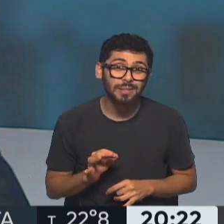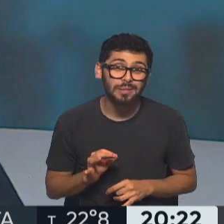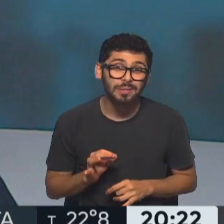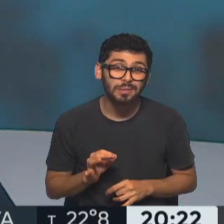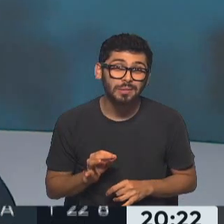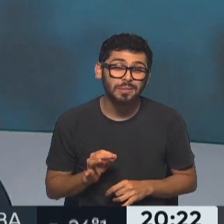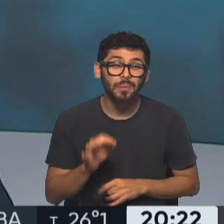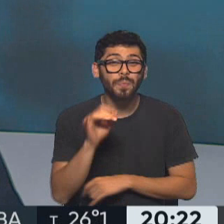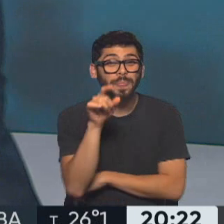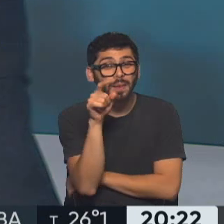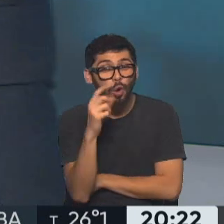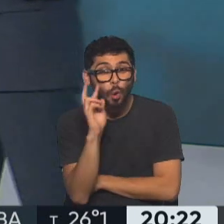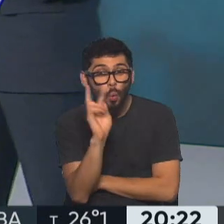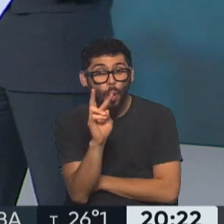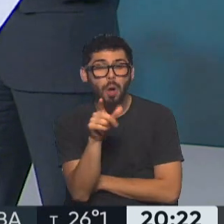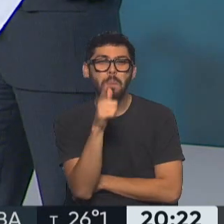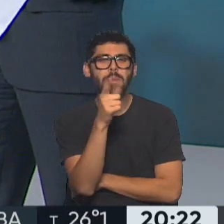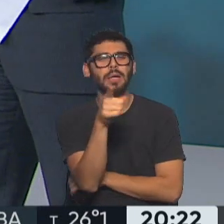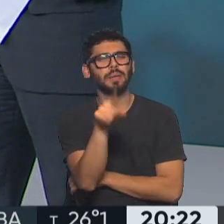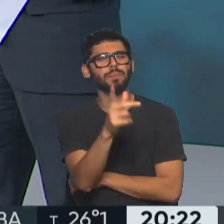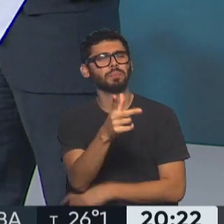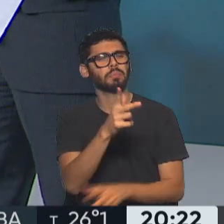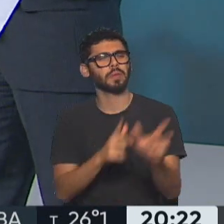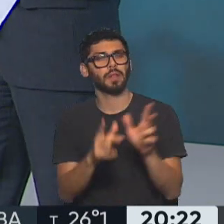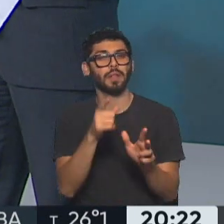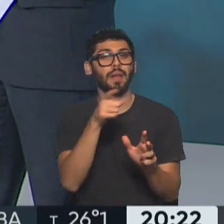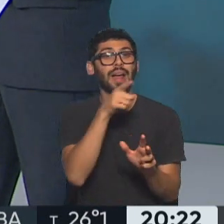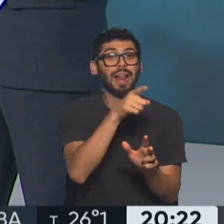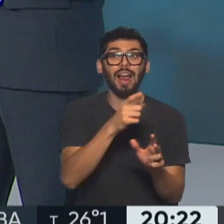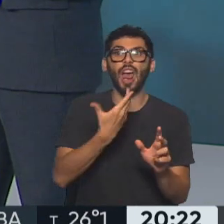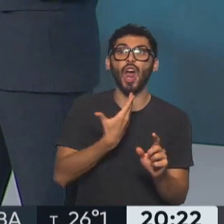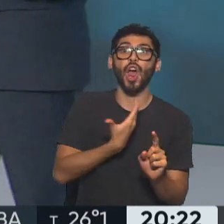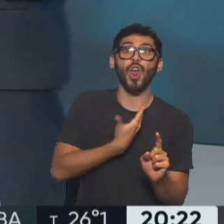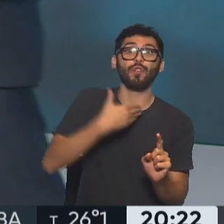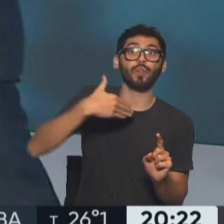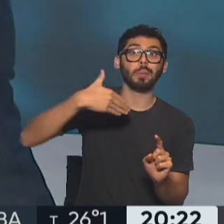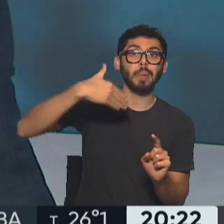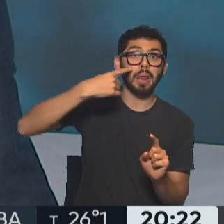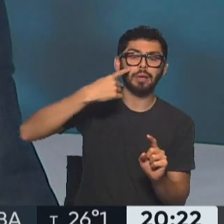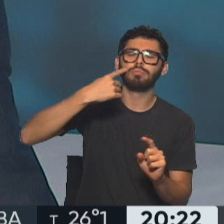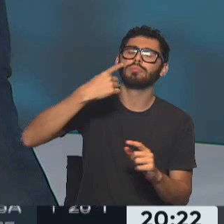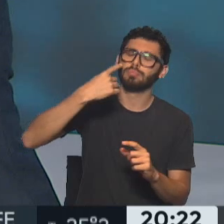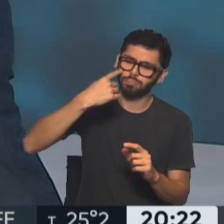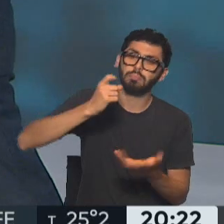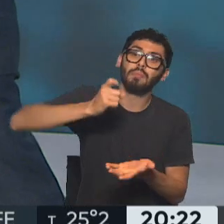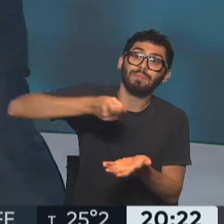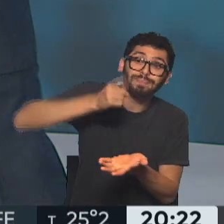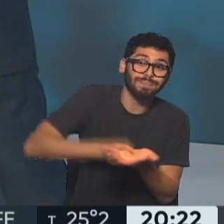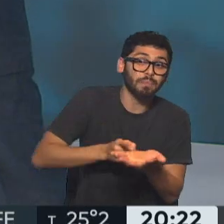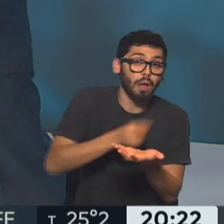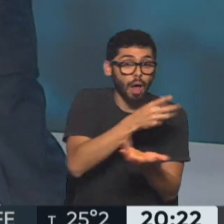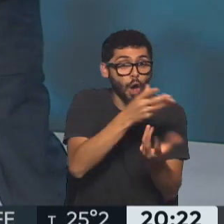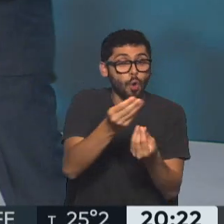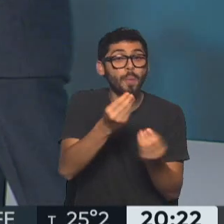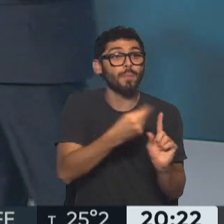Trump me está diciendo que él ayudó en la decisión final del Fondo Monetario porque los Estados Unidos tienen